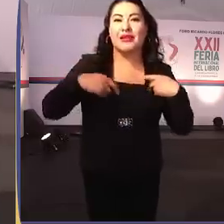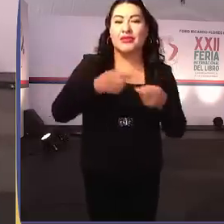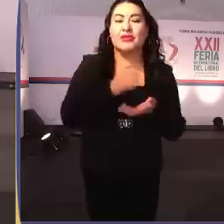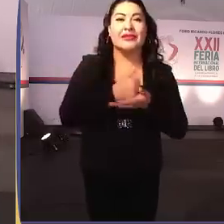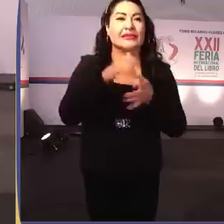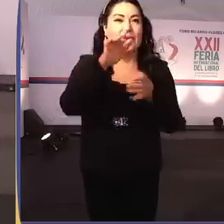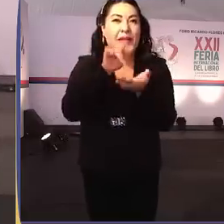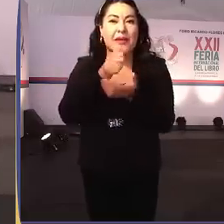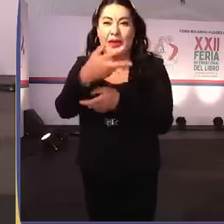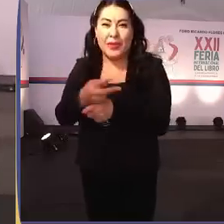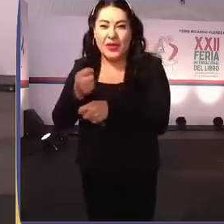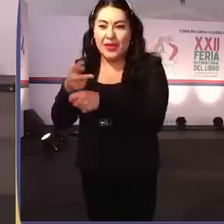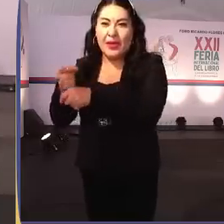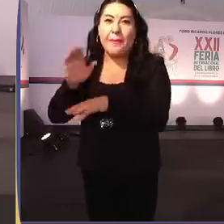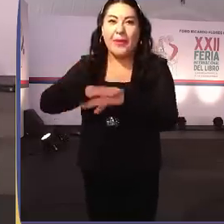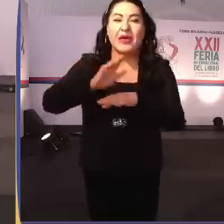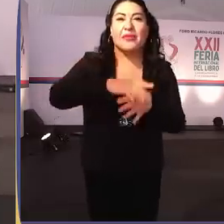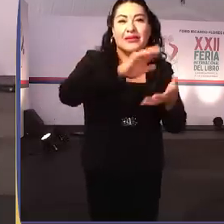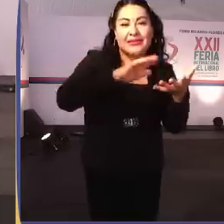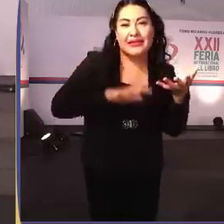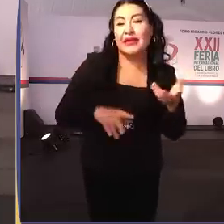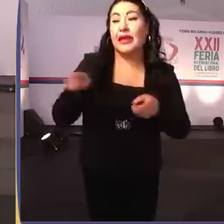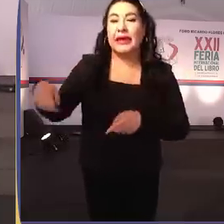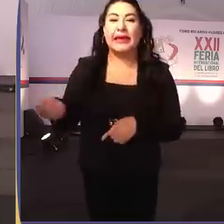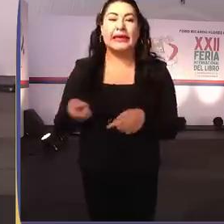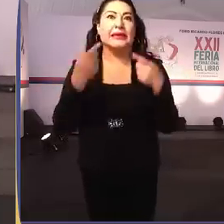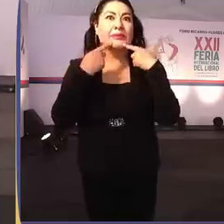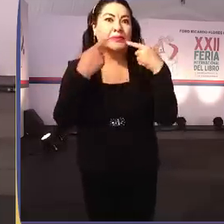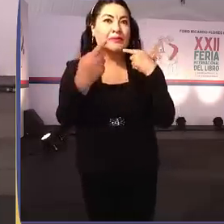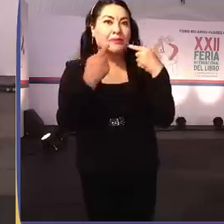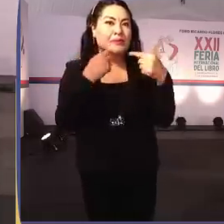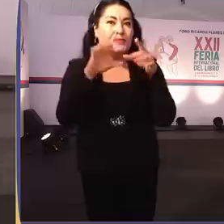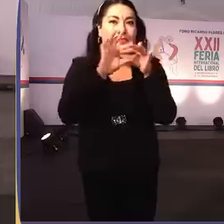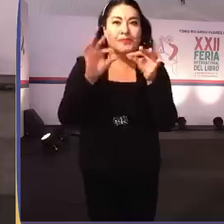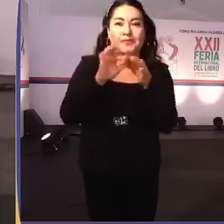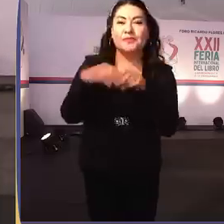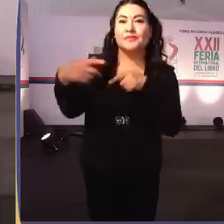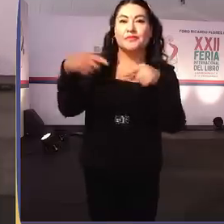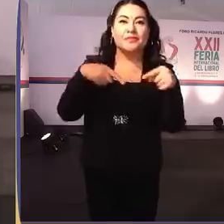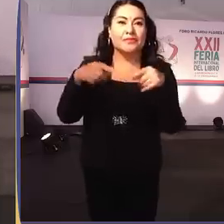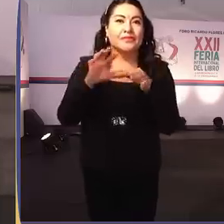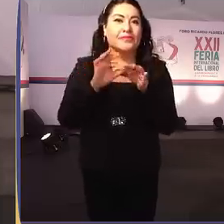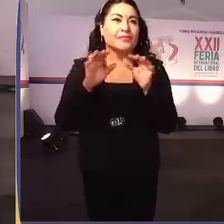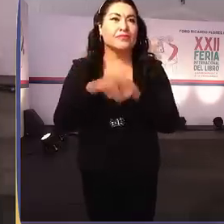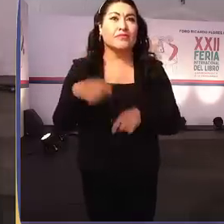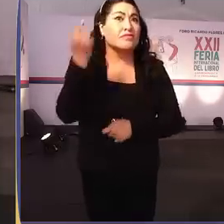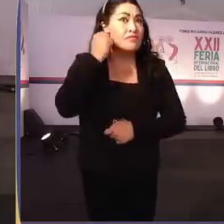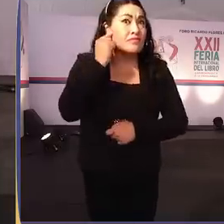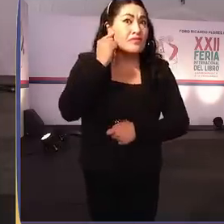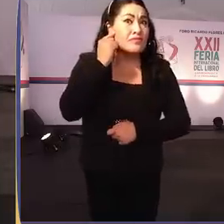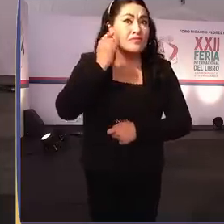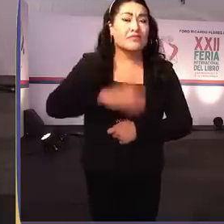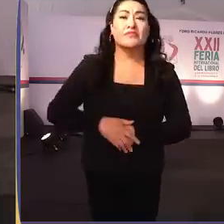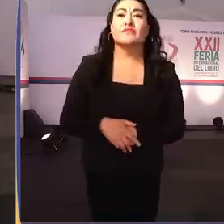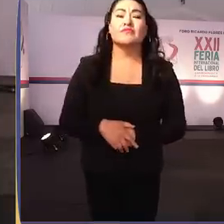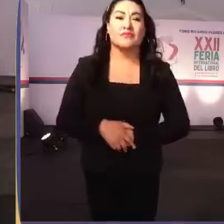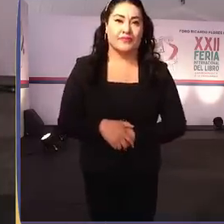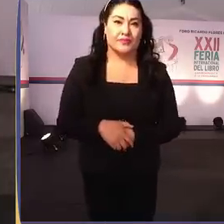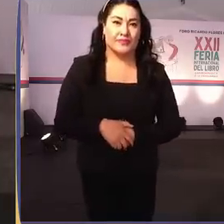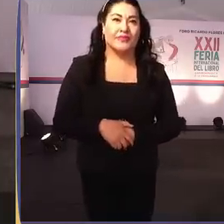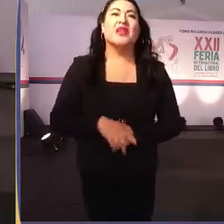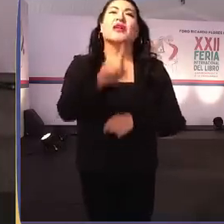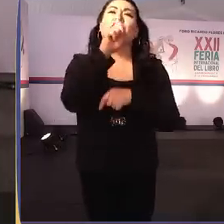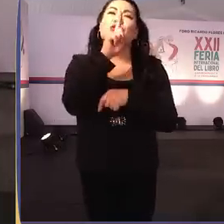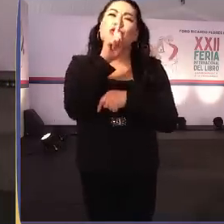los fandangos, a través de sus discursos y... No se oye. ¿No me oigo?